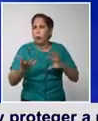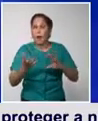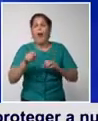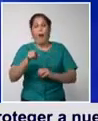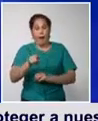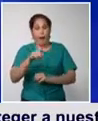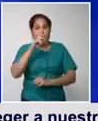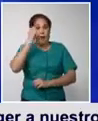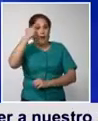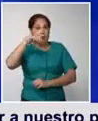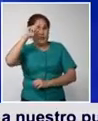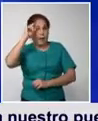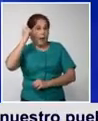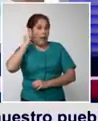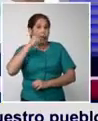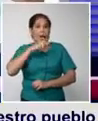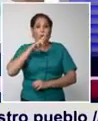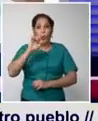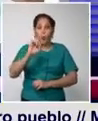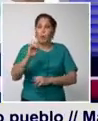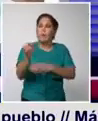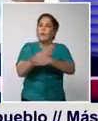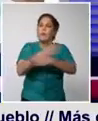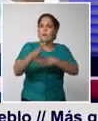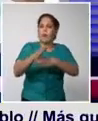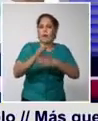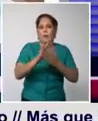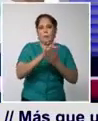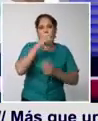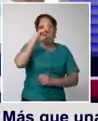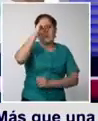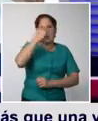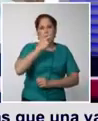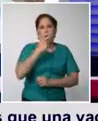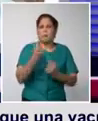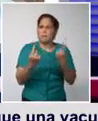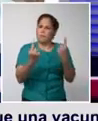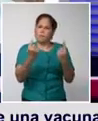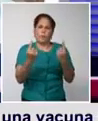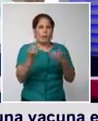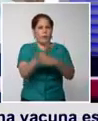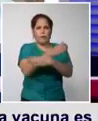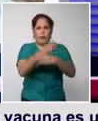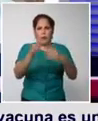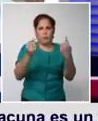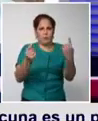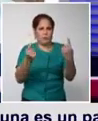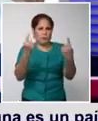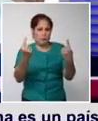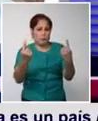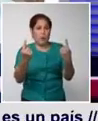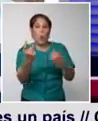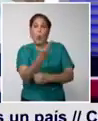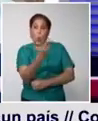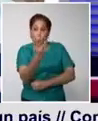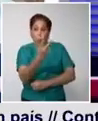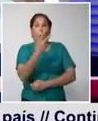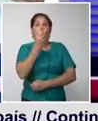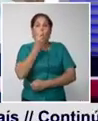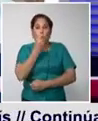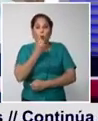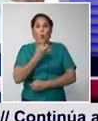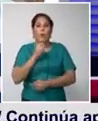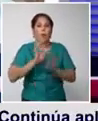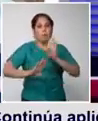es diferente a Mambisa, aunque tienen cosas en común. Es decir, los dos son capaces de activar la respuesta